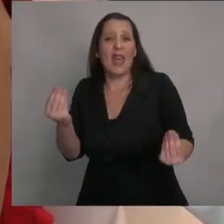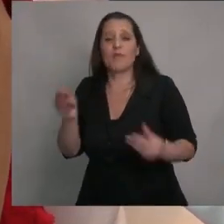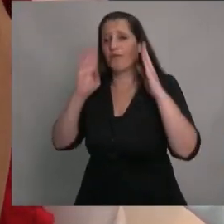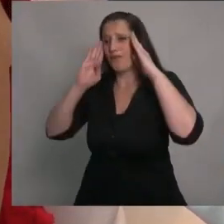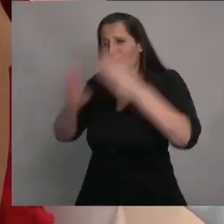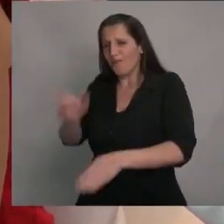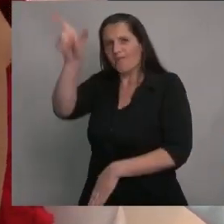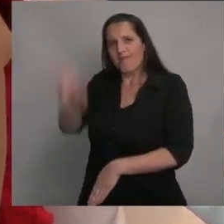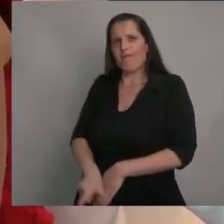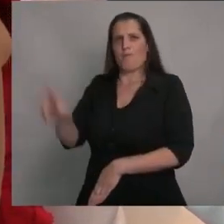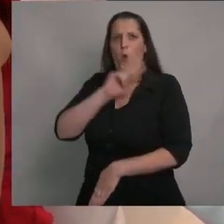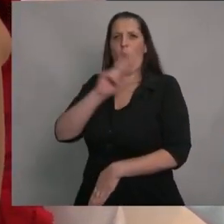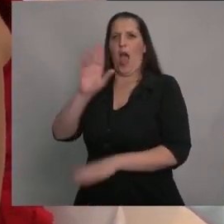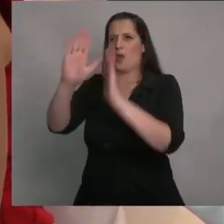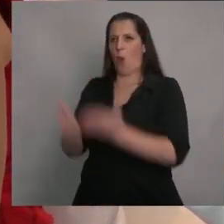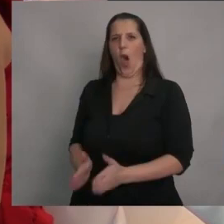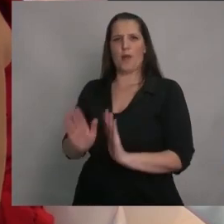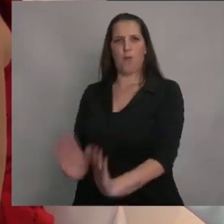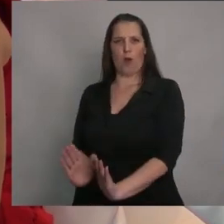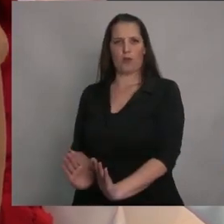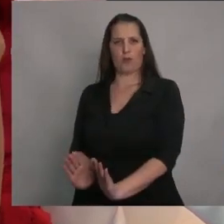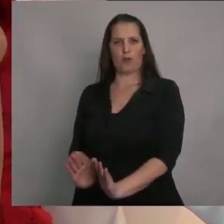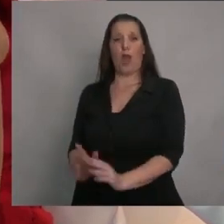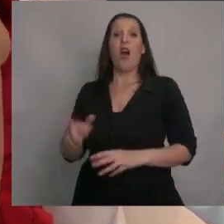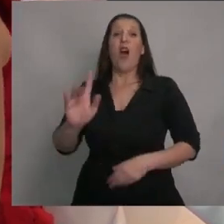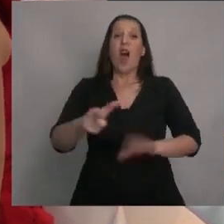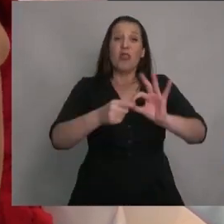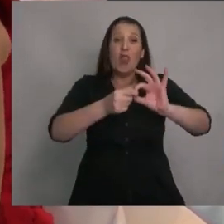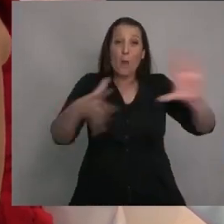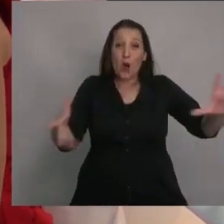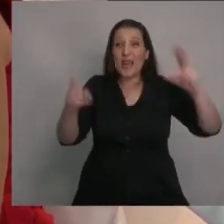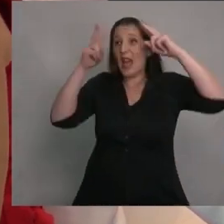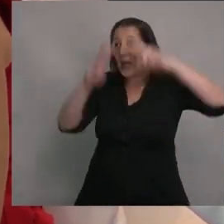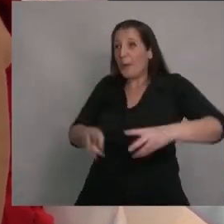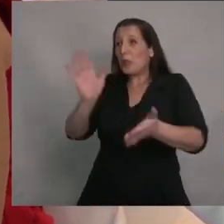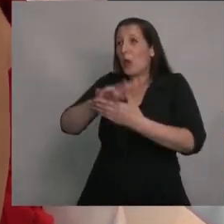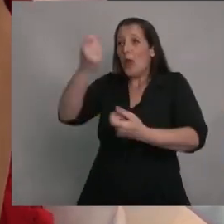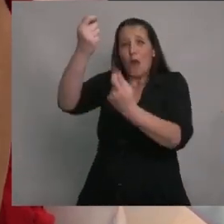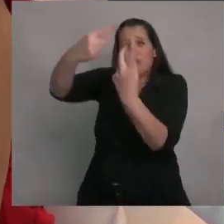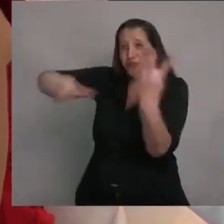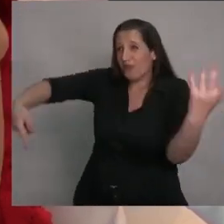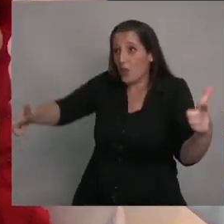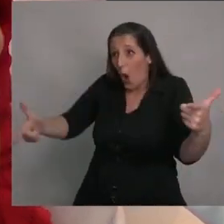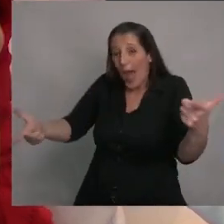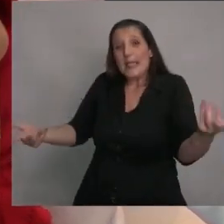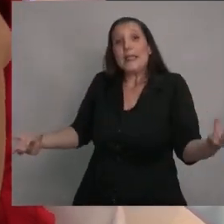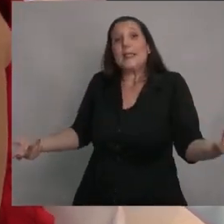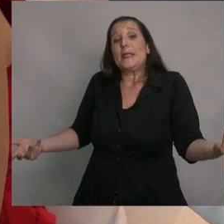Una democracia que no es pluralista será una dictadura de la mayoría.